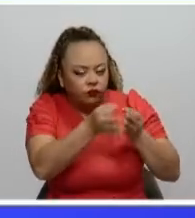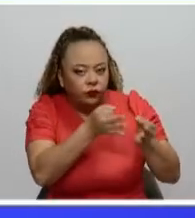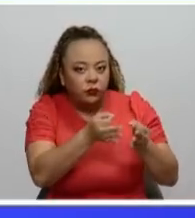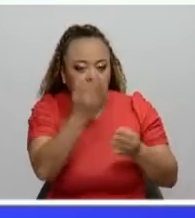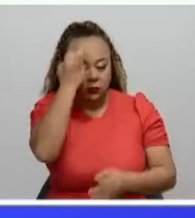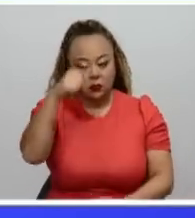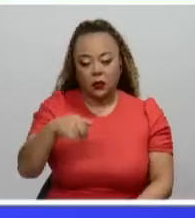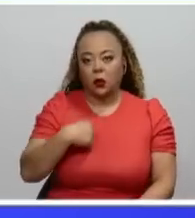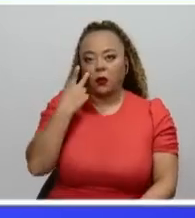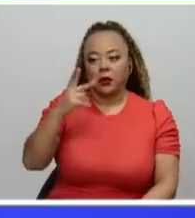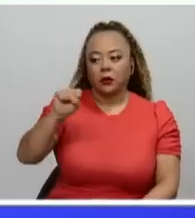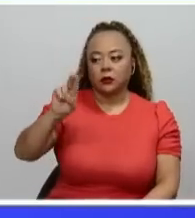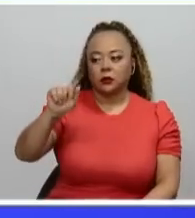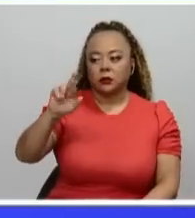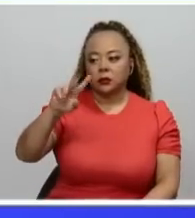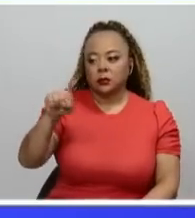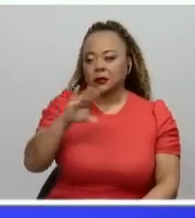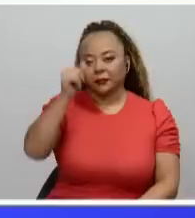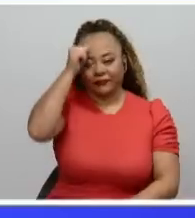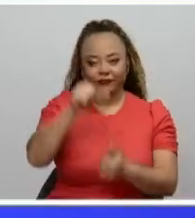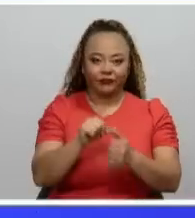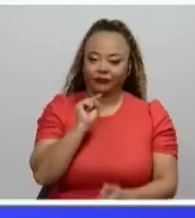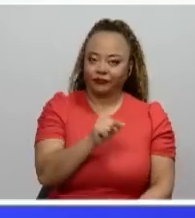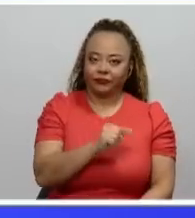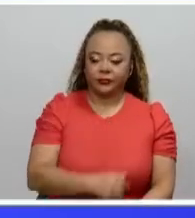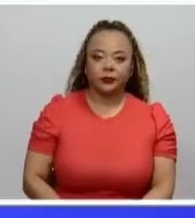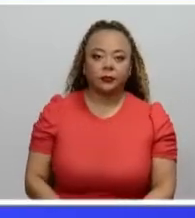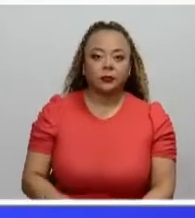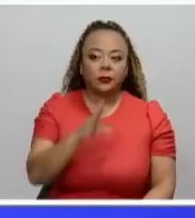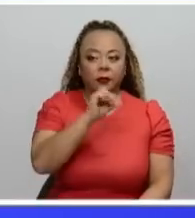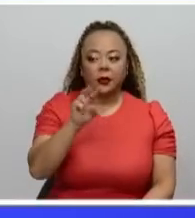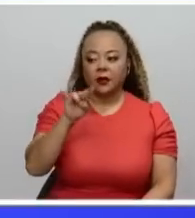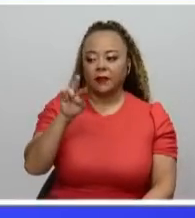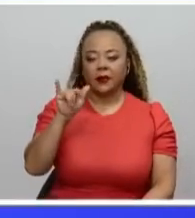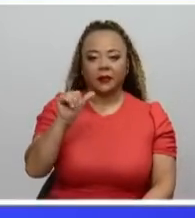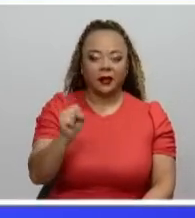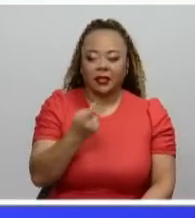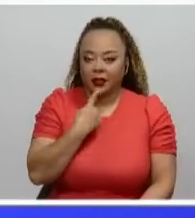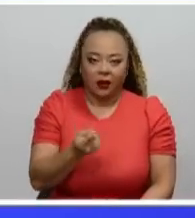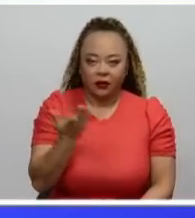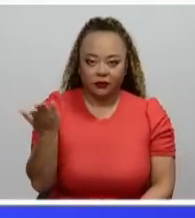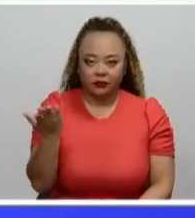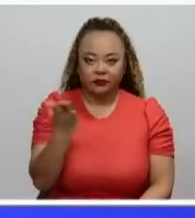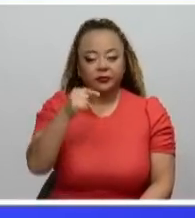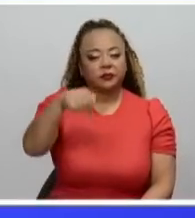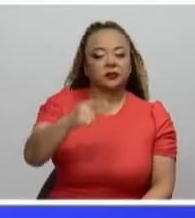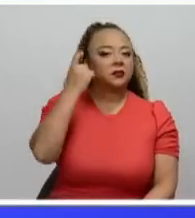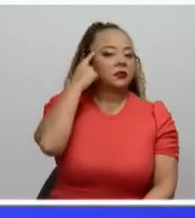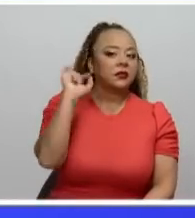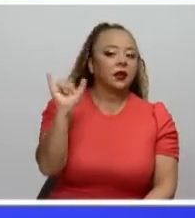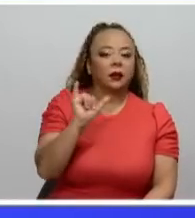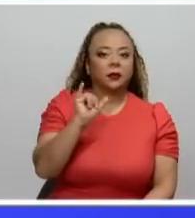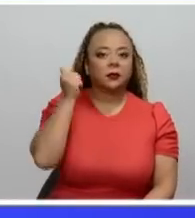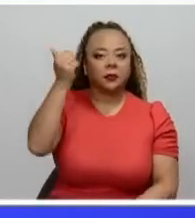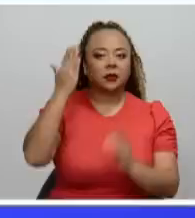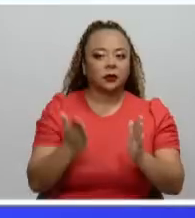yo no veo varón Suárez me recuerdo de eso y vivas expresó sus palabras y hoy Yo pienso lo que piensan todos